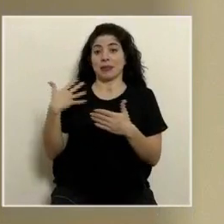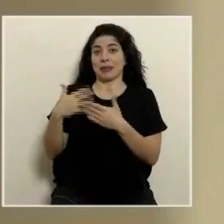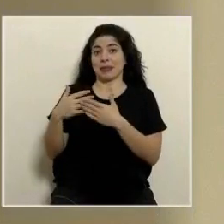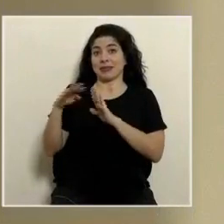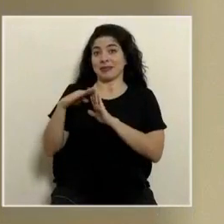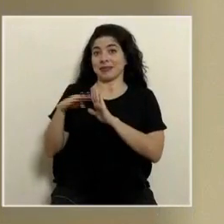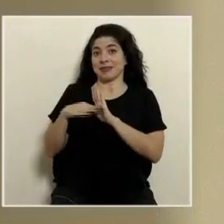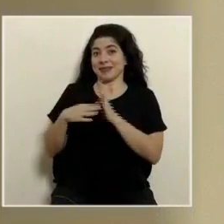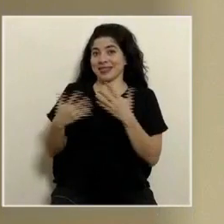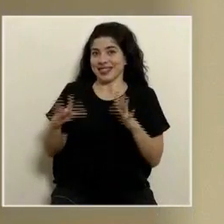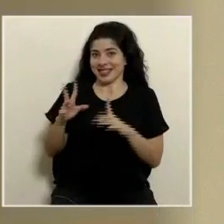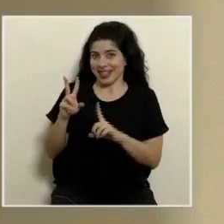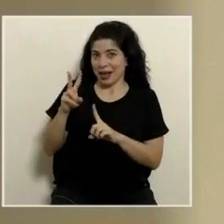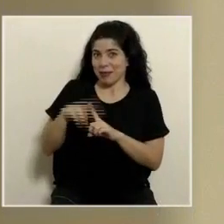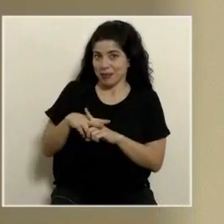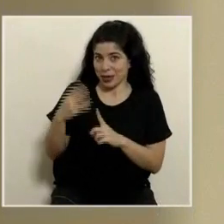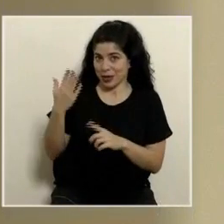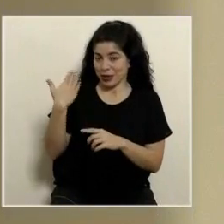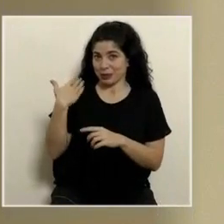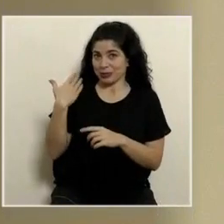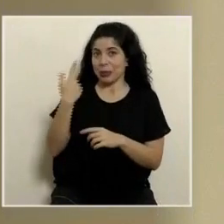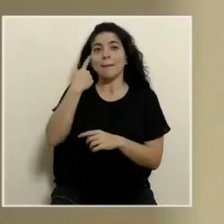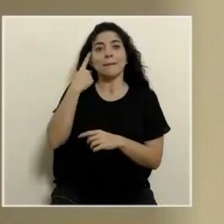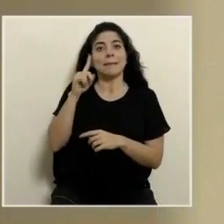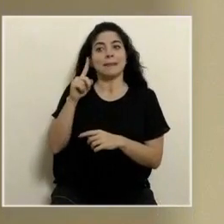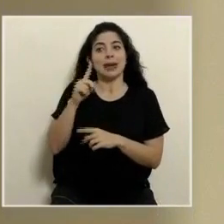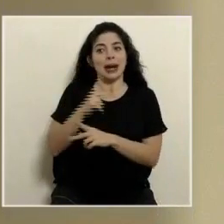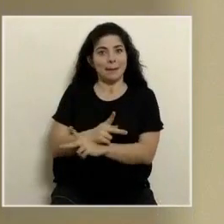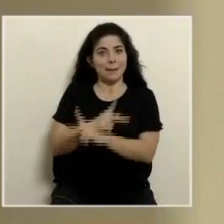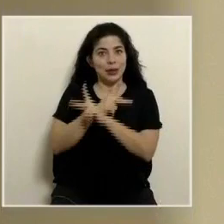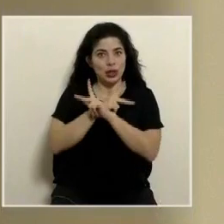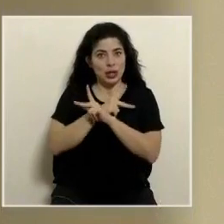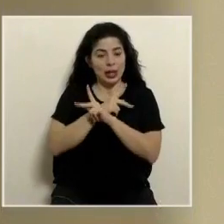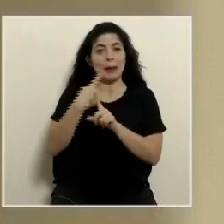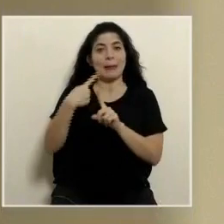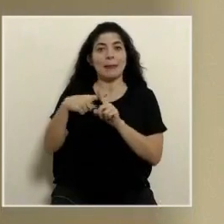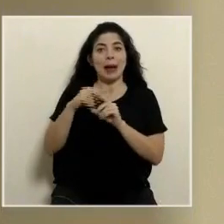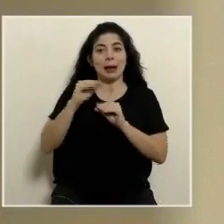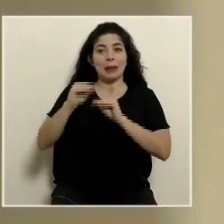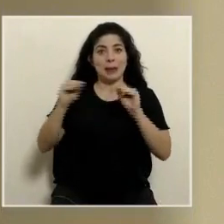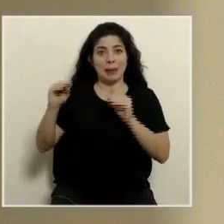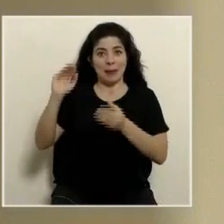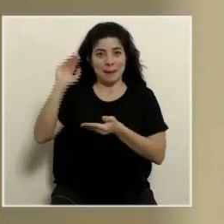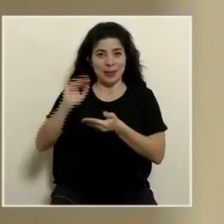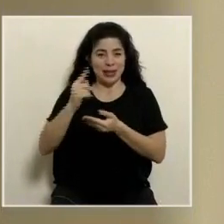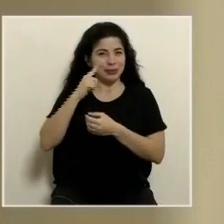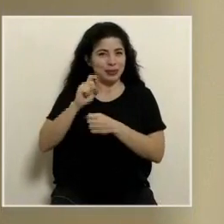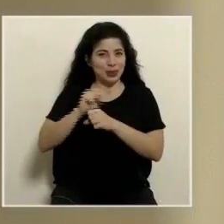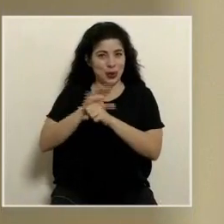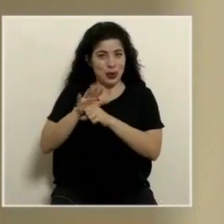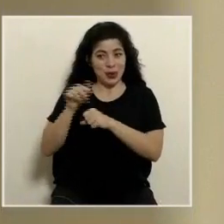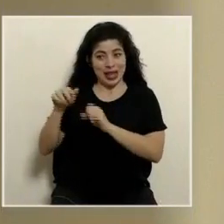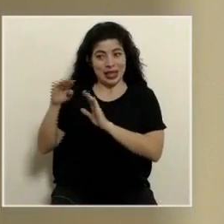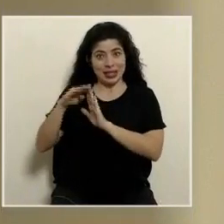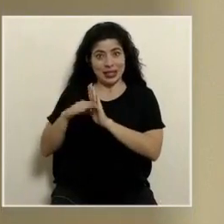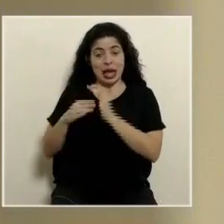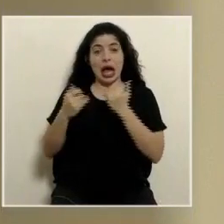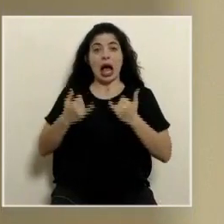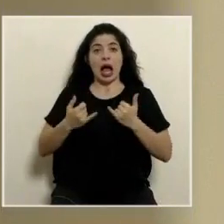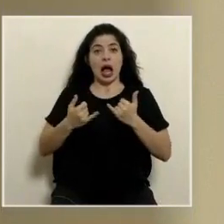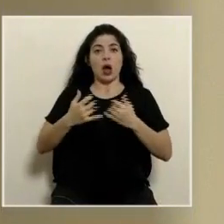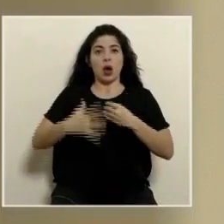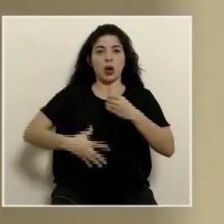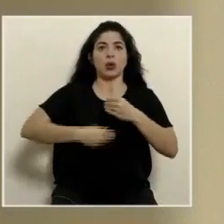ya vigentes en el país para la protección y la reducción del contagio por el COVID-19, es que